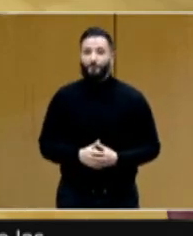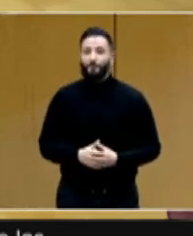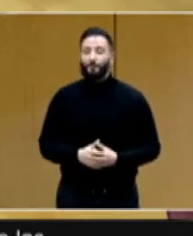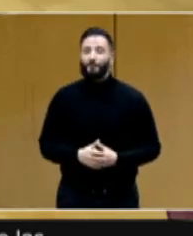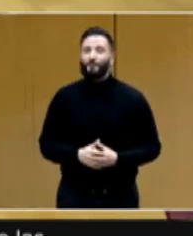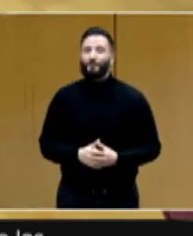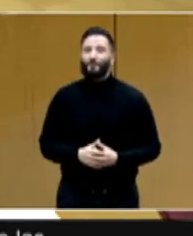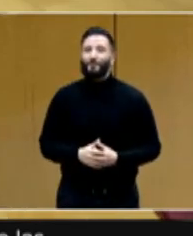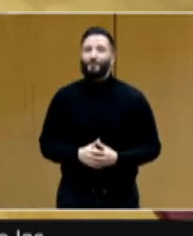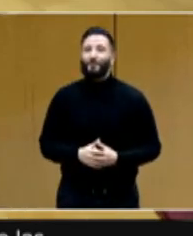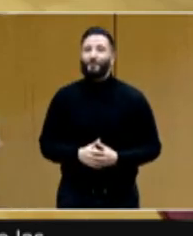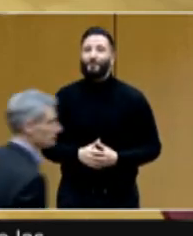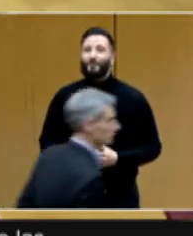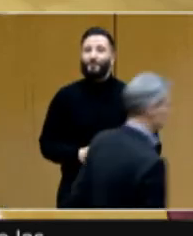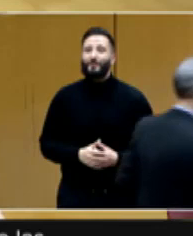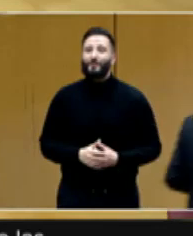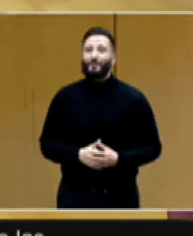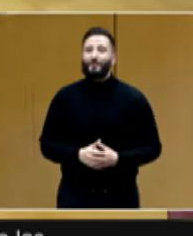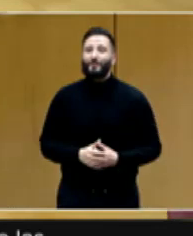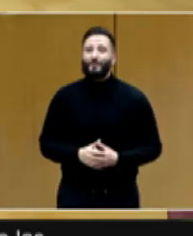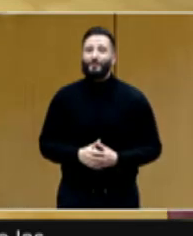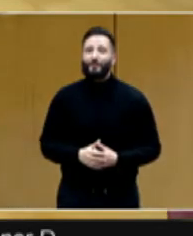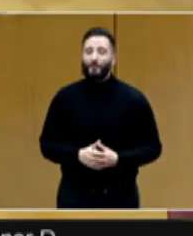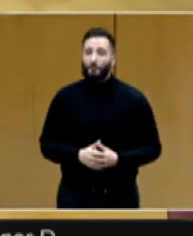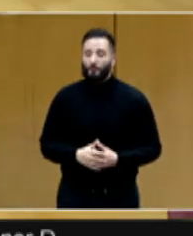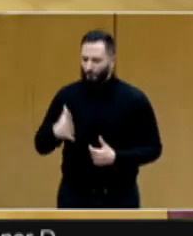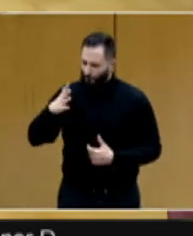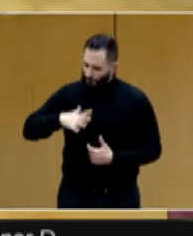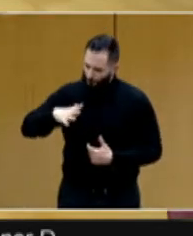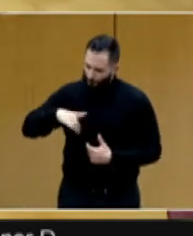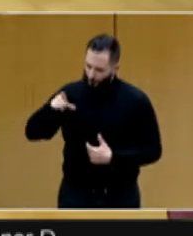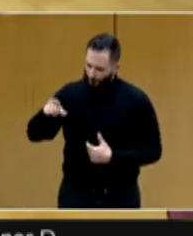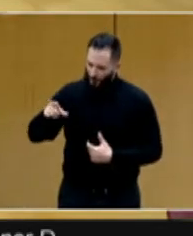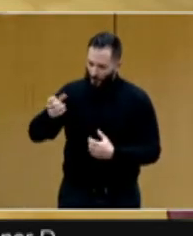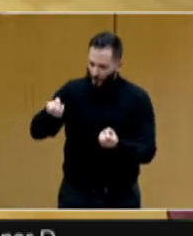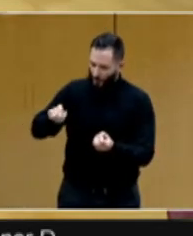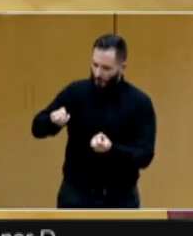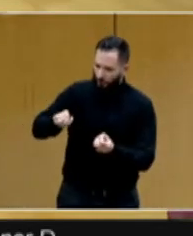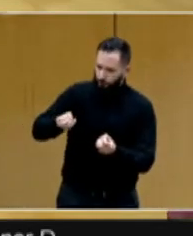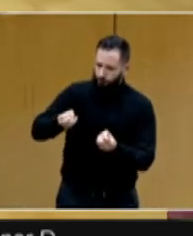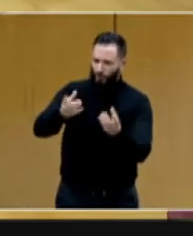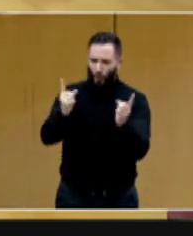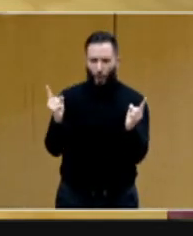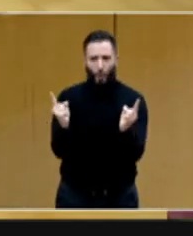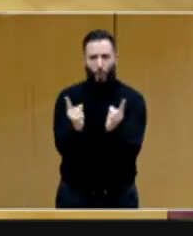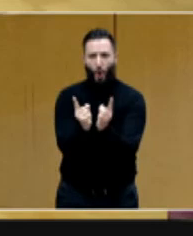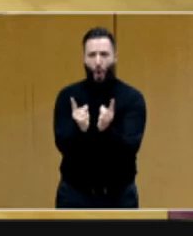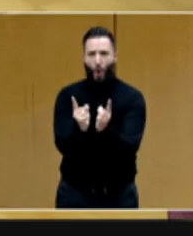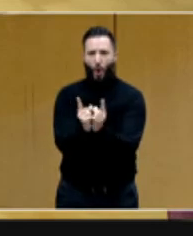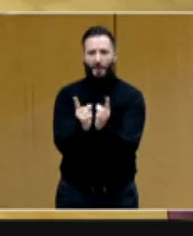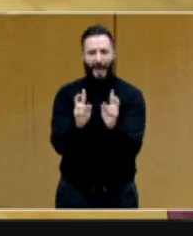por favor me podría podría hacer una intervención pequeña de introducción y